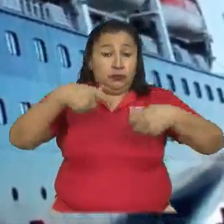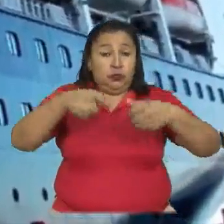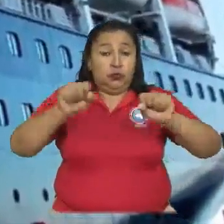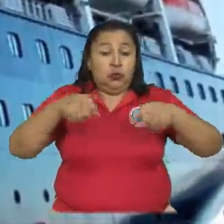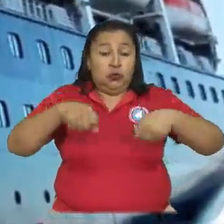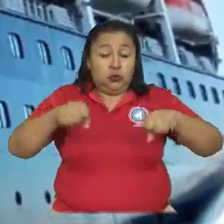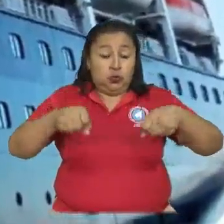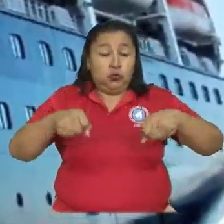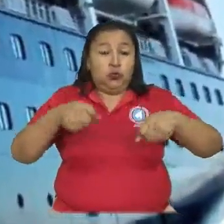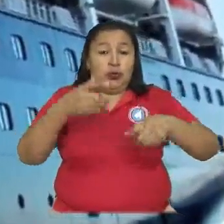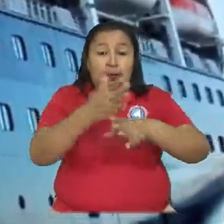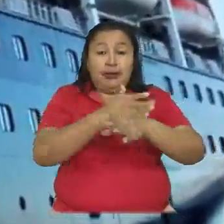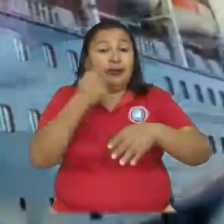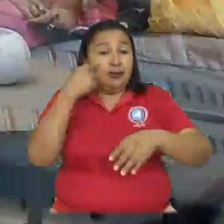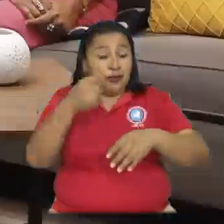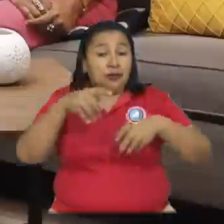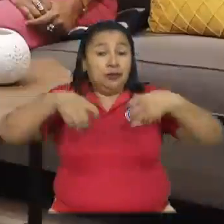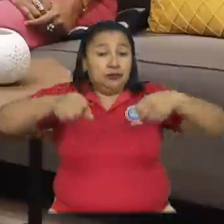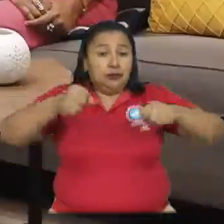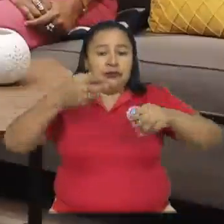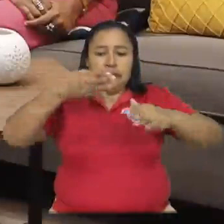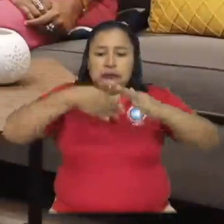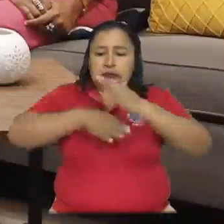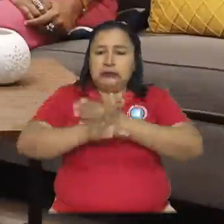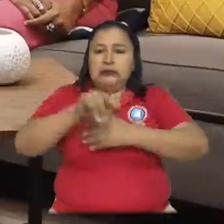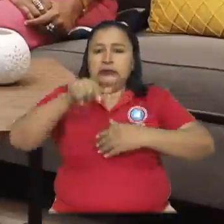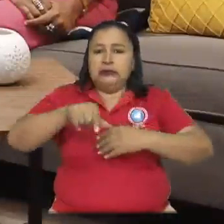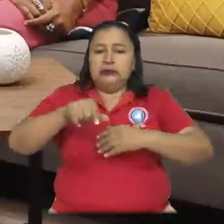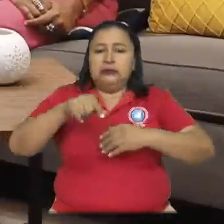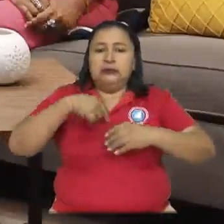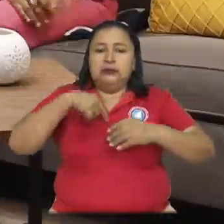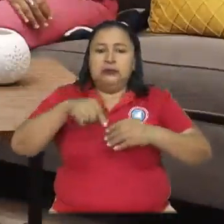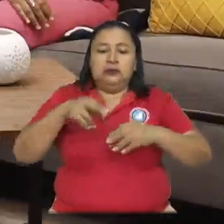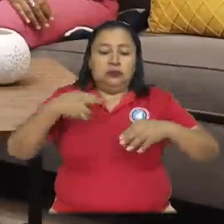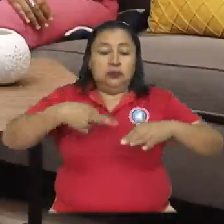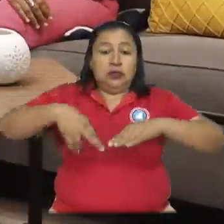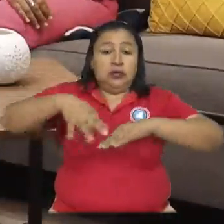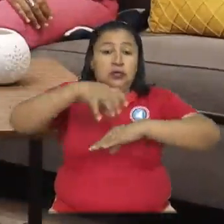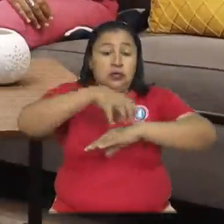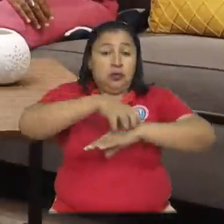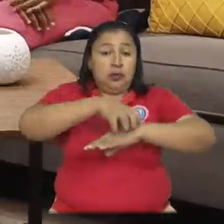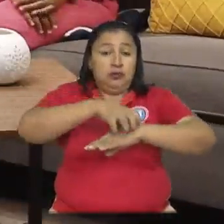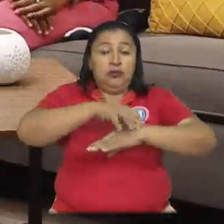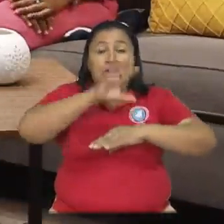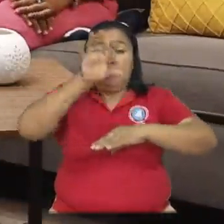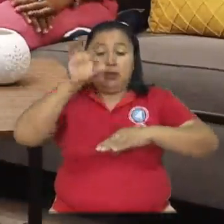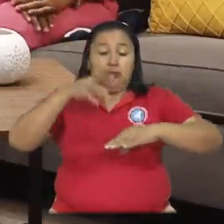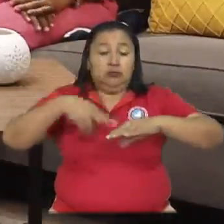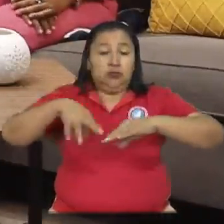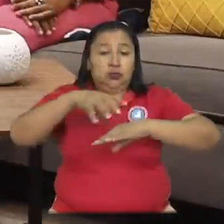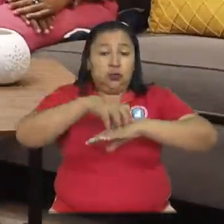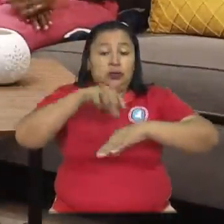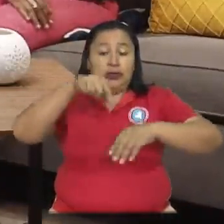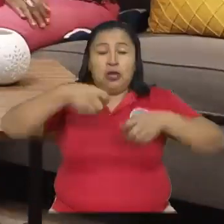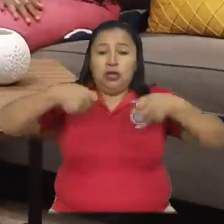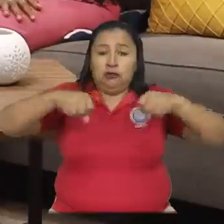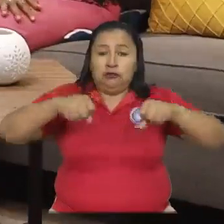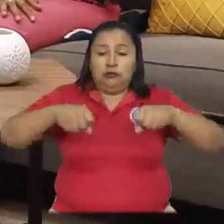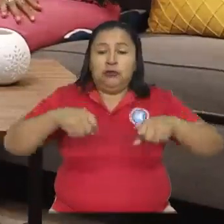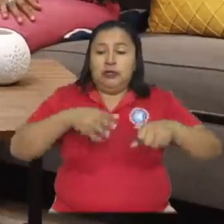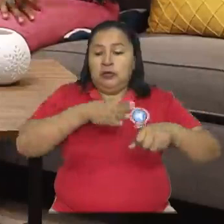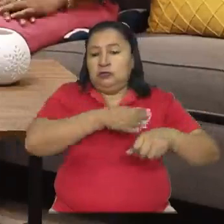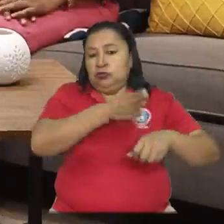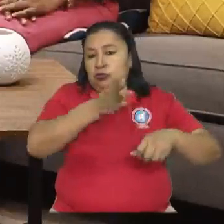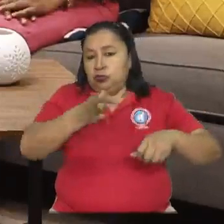de motorizados que ingresaron por el río San Juan, ¿verdad? Por el departamento del río San Juan hacia